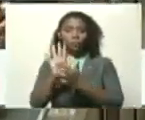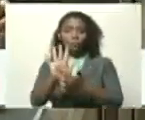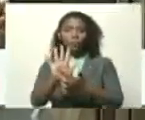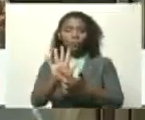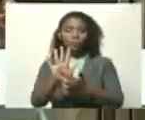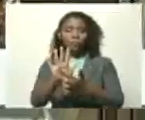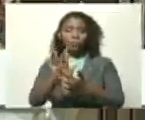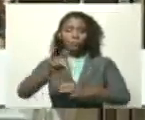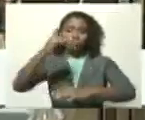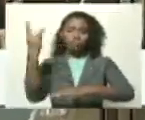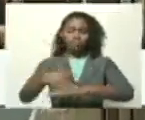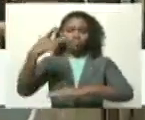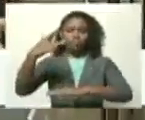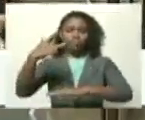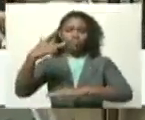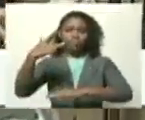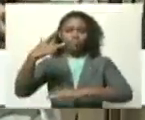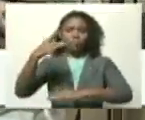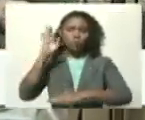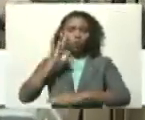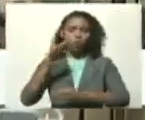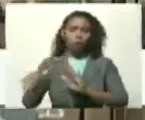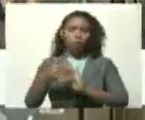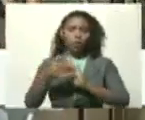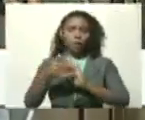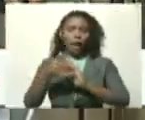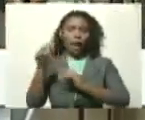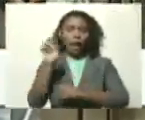graves crímenes contra la República.